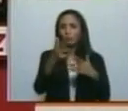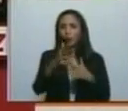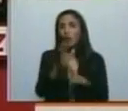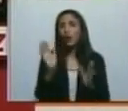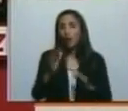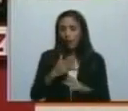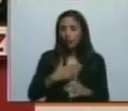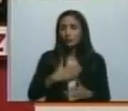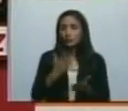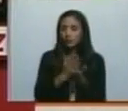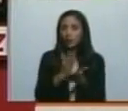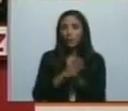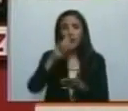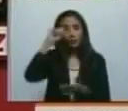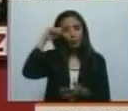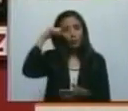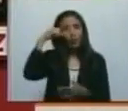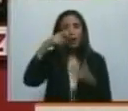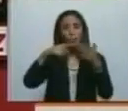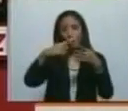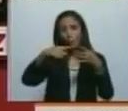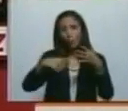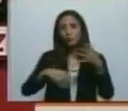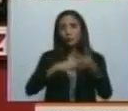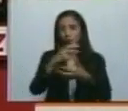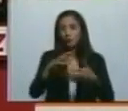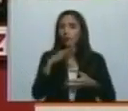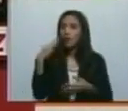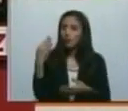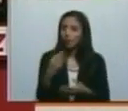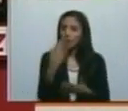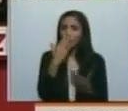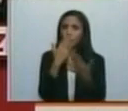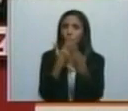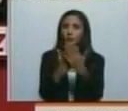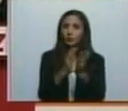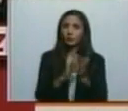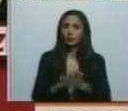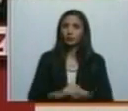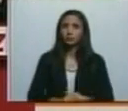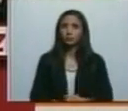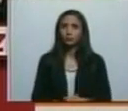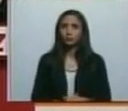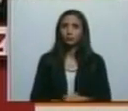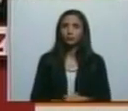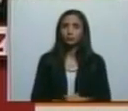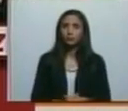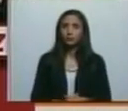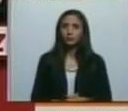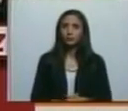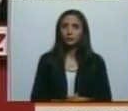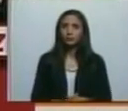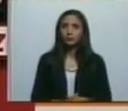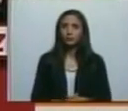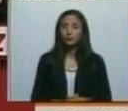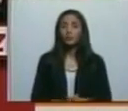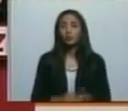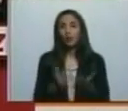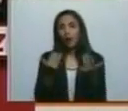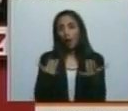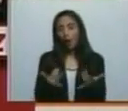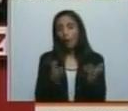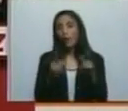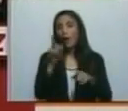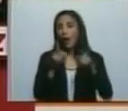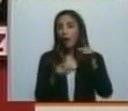estamos obligados a decirlo, con la verdad por delante, porque no le tememos a la verdad. Ahora, los que le duele mucho,